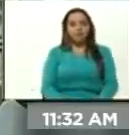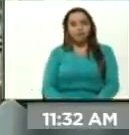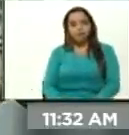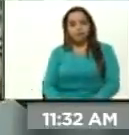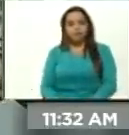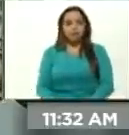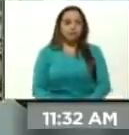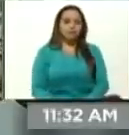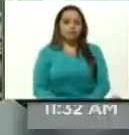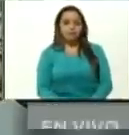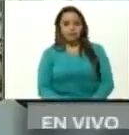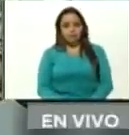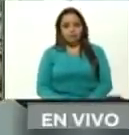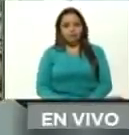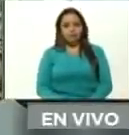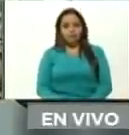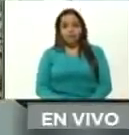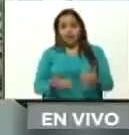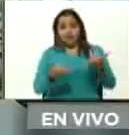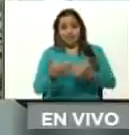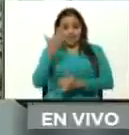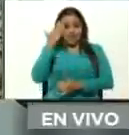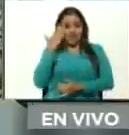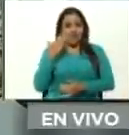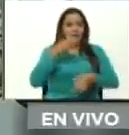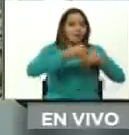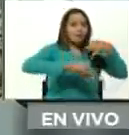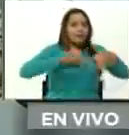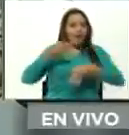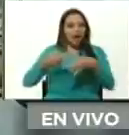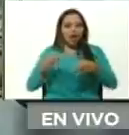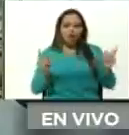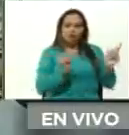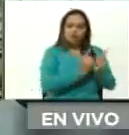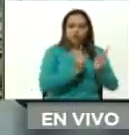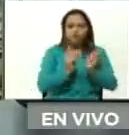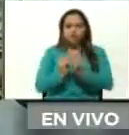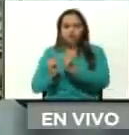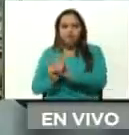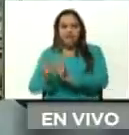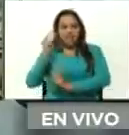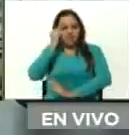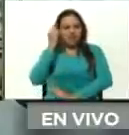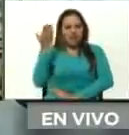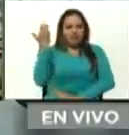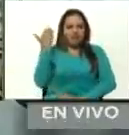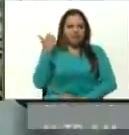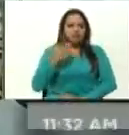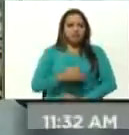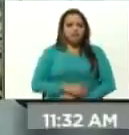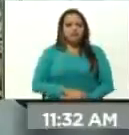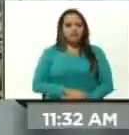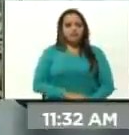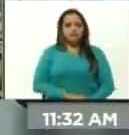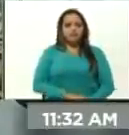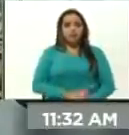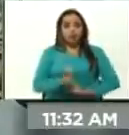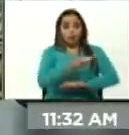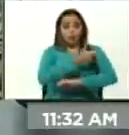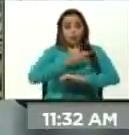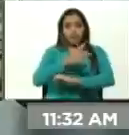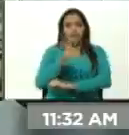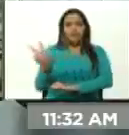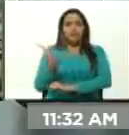vamos a explicar poco a poco, el día de ayer el Estado